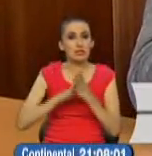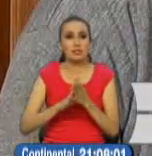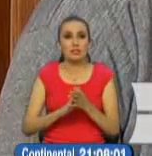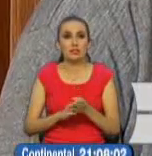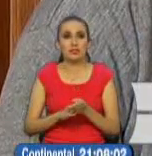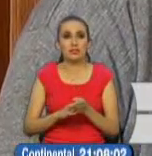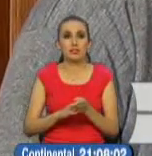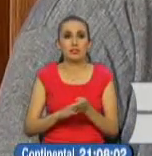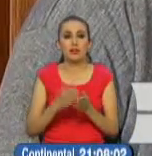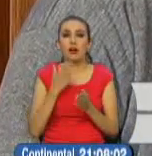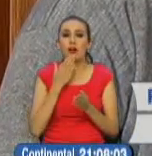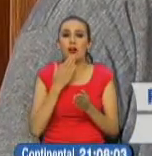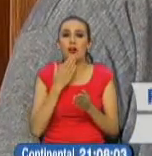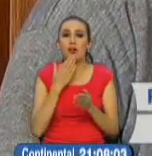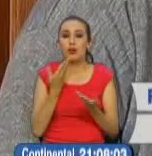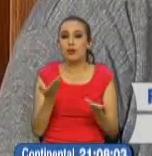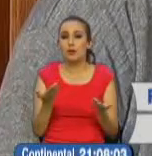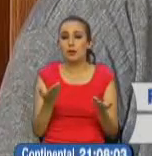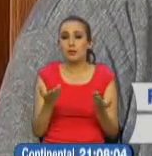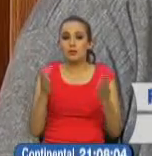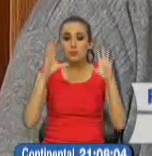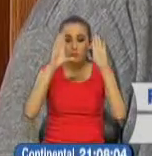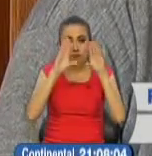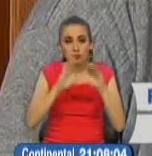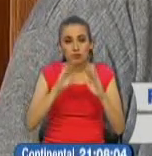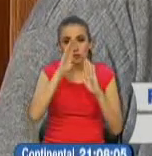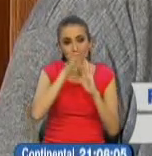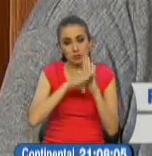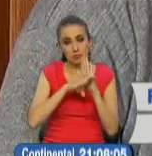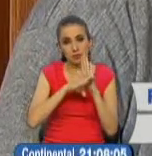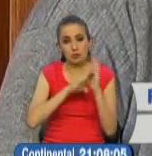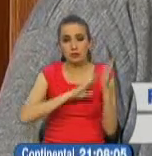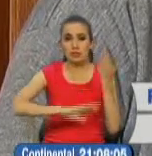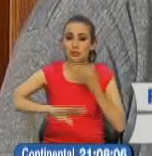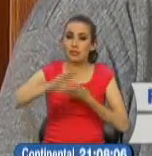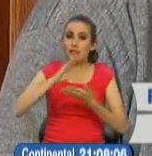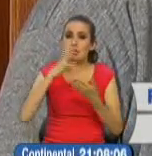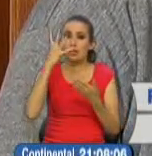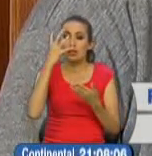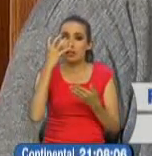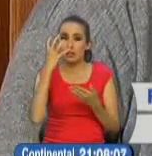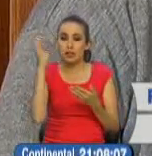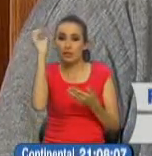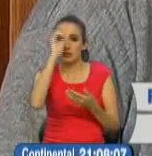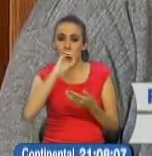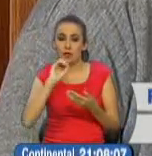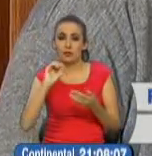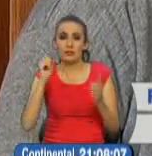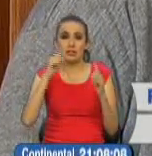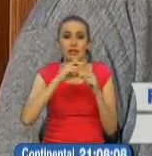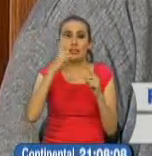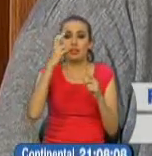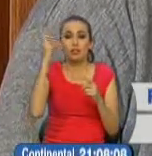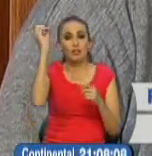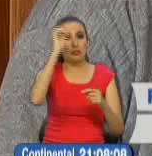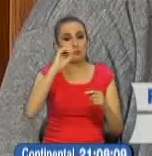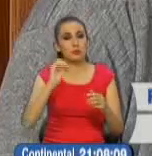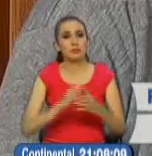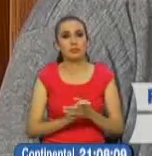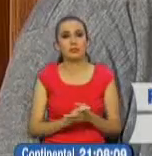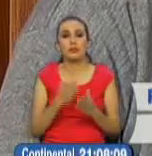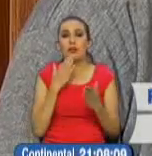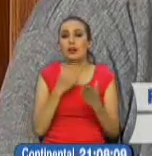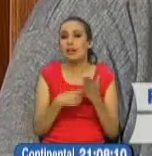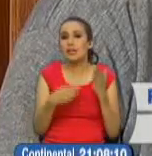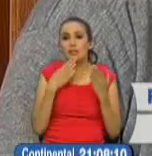Buendía. Como consecuencia de la disminución del 14% al 12% del IVA, que